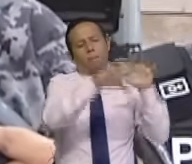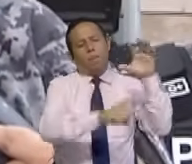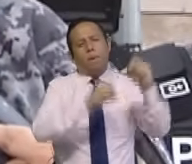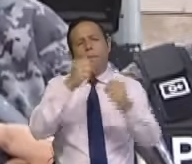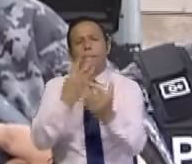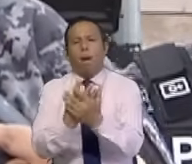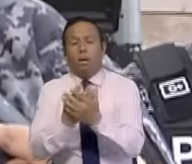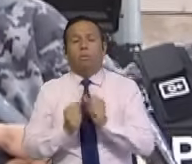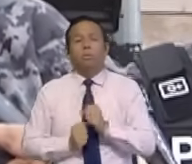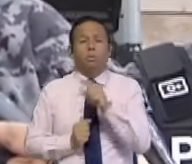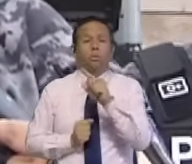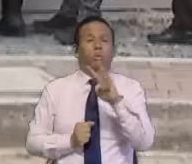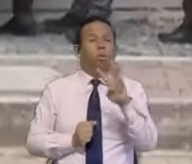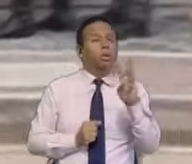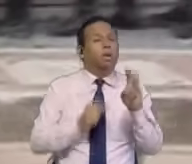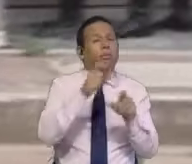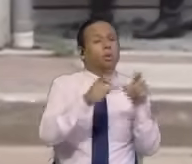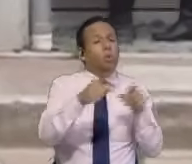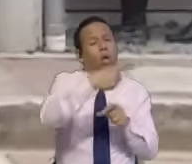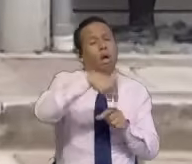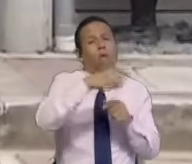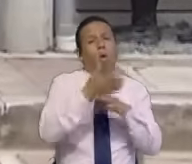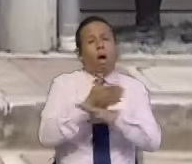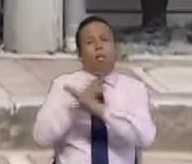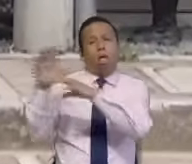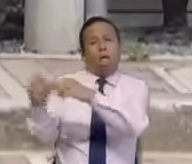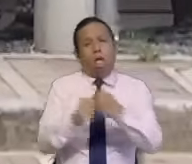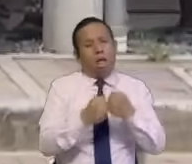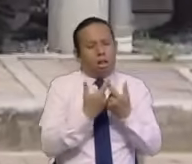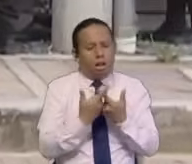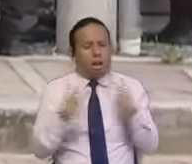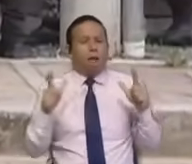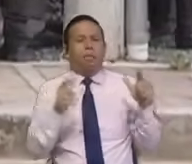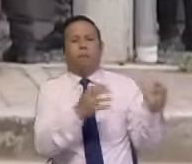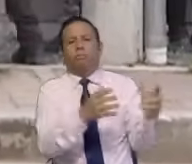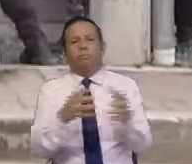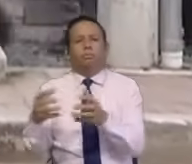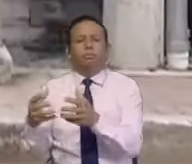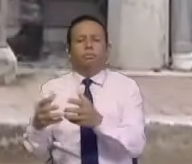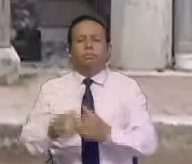personas que han estado secuestradas. Informó José Morales.